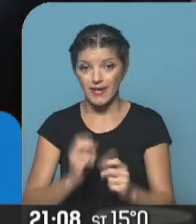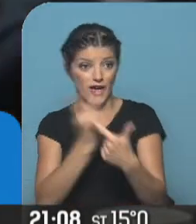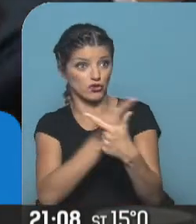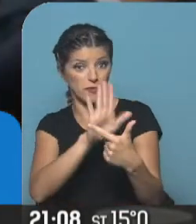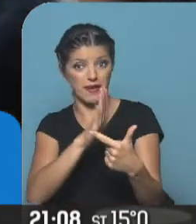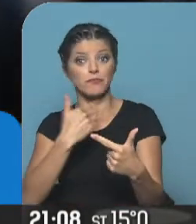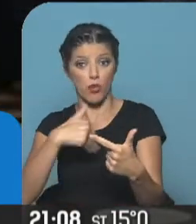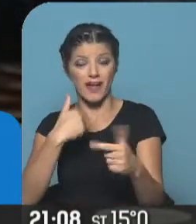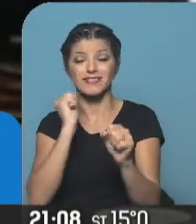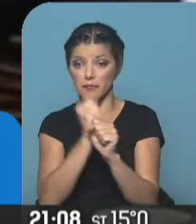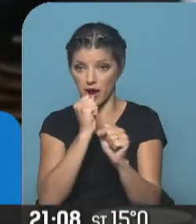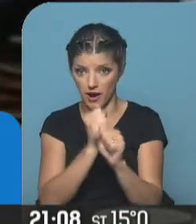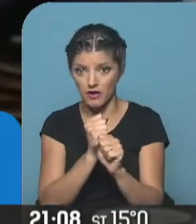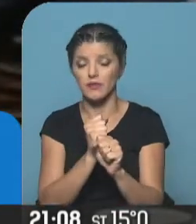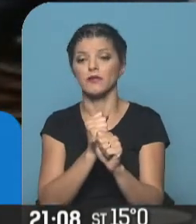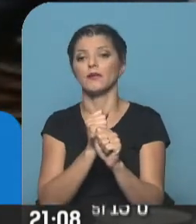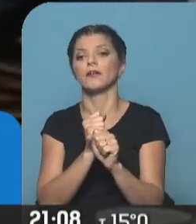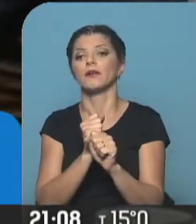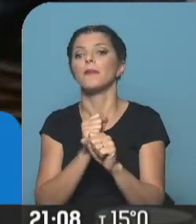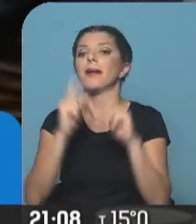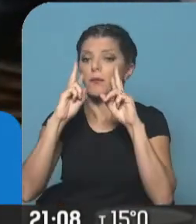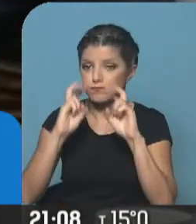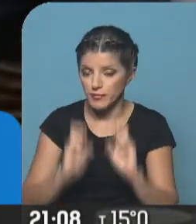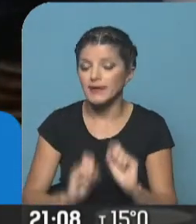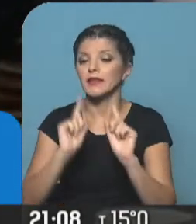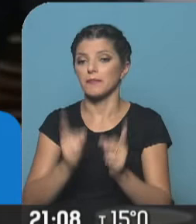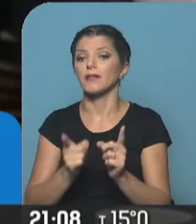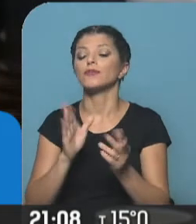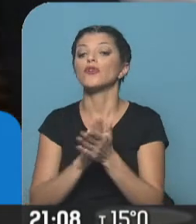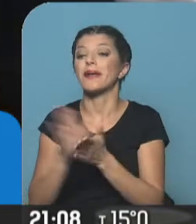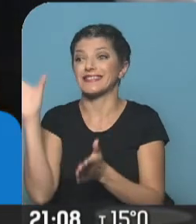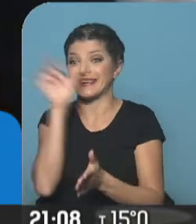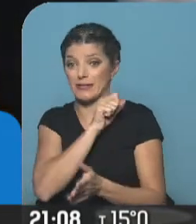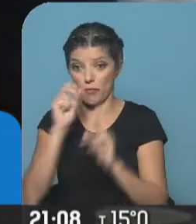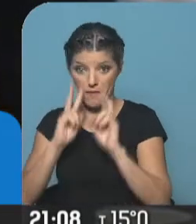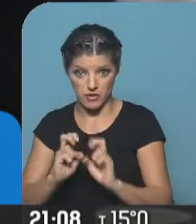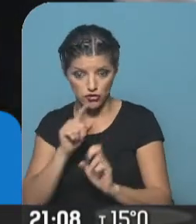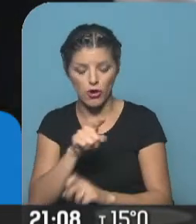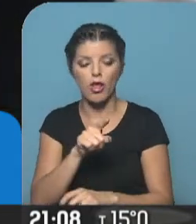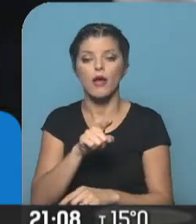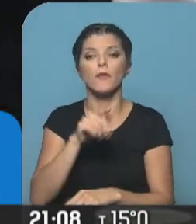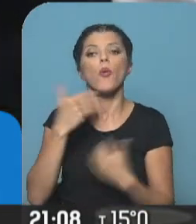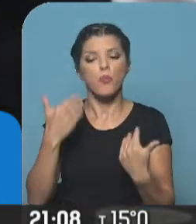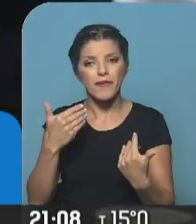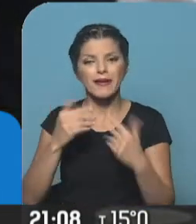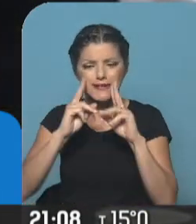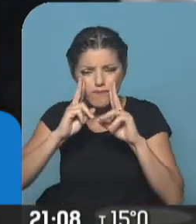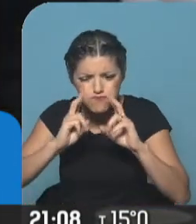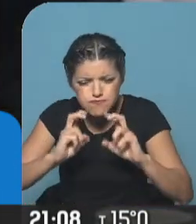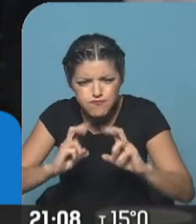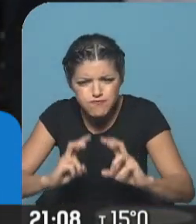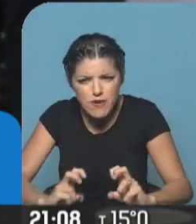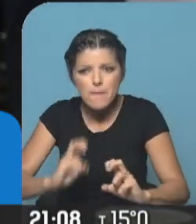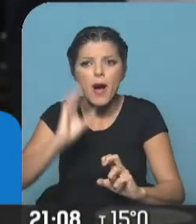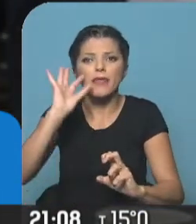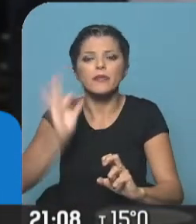para que con esa investigación, a partir también del levantamiento del secreto sumario, se pueda llegar a fondo para poder acreditar exactamente